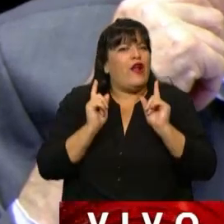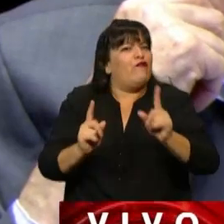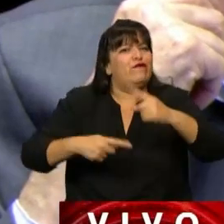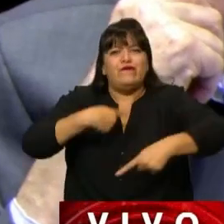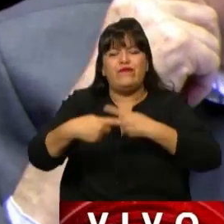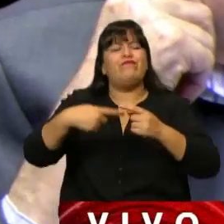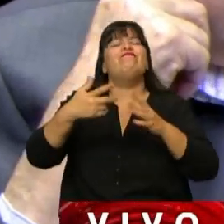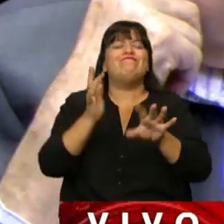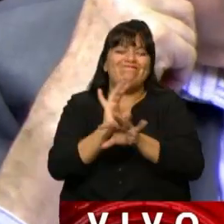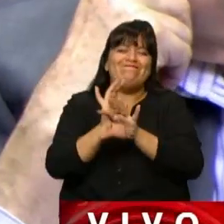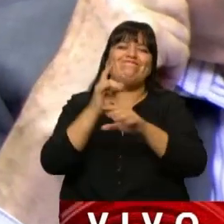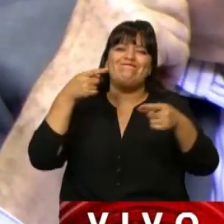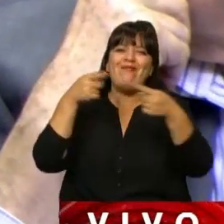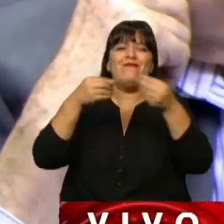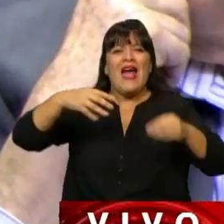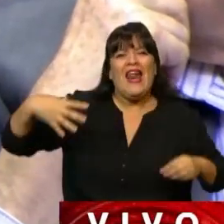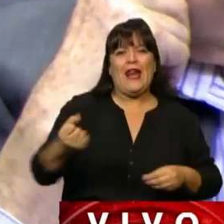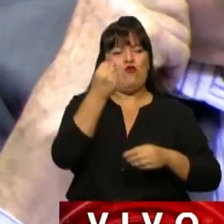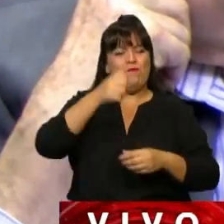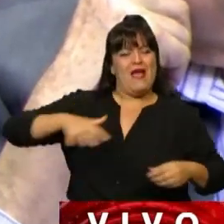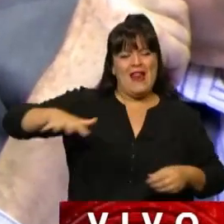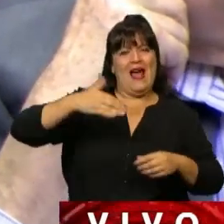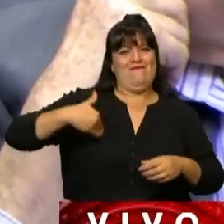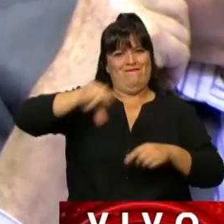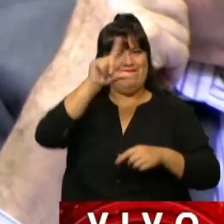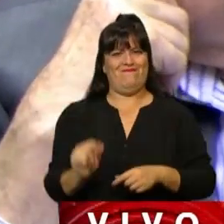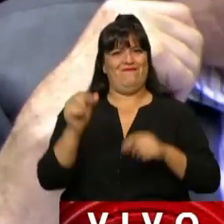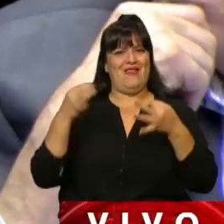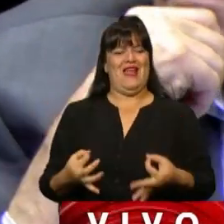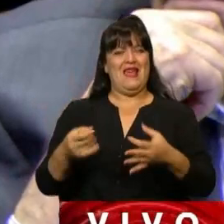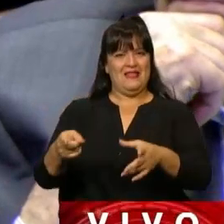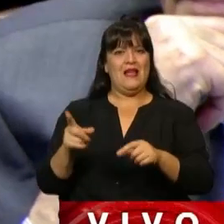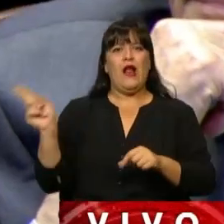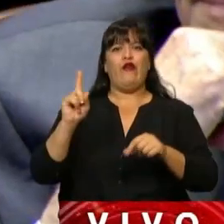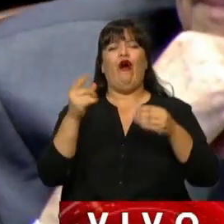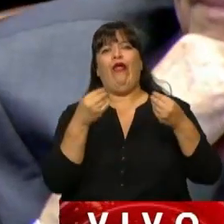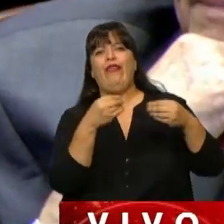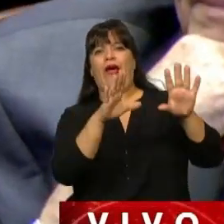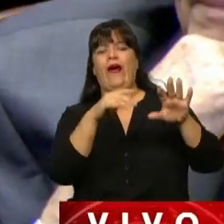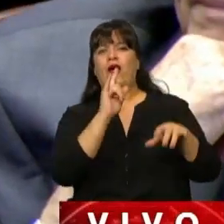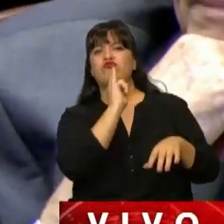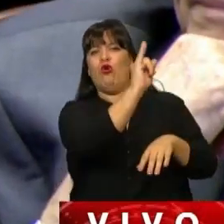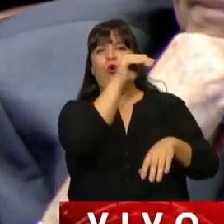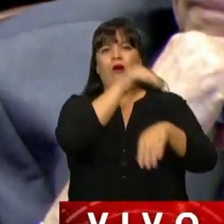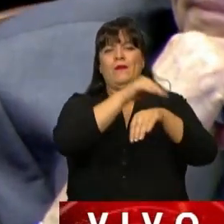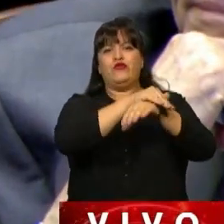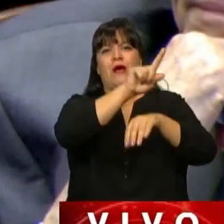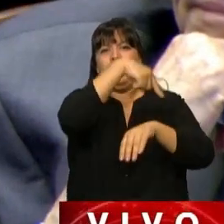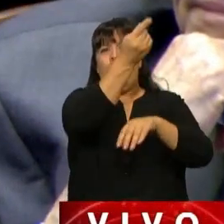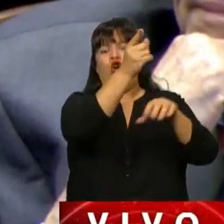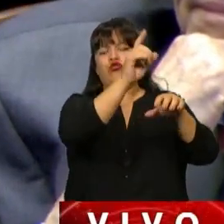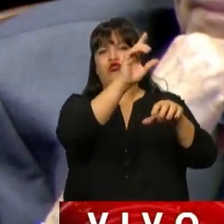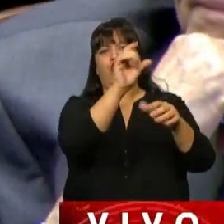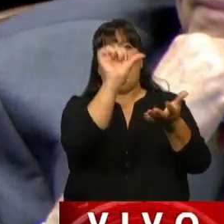o recuperar la soberanía nacional sin resignarla a manos de organismos